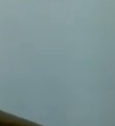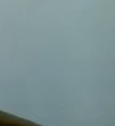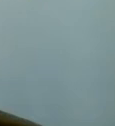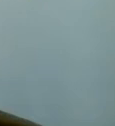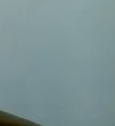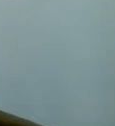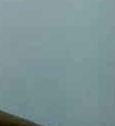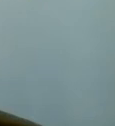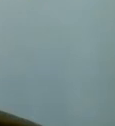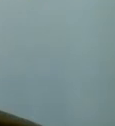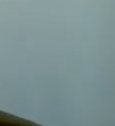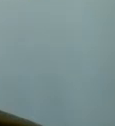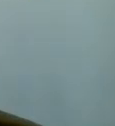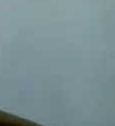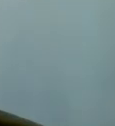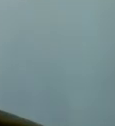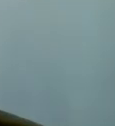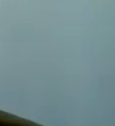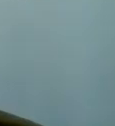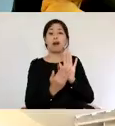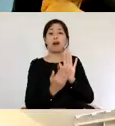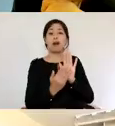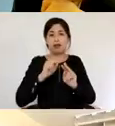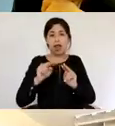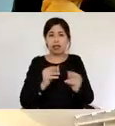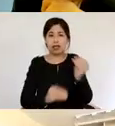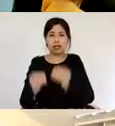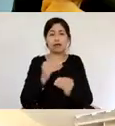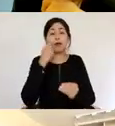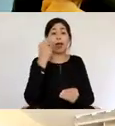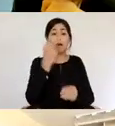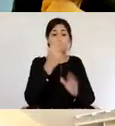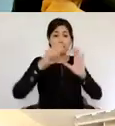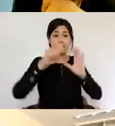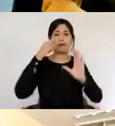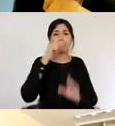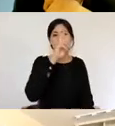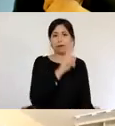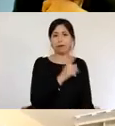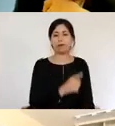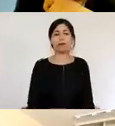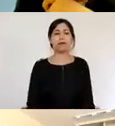de las que se hacen. Así que escuchemos y miremos el video que nos ha enviado Alejandra Candia.